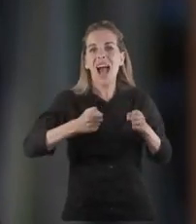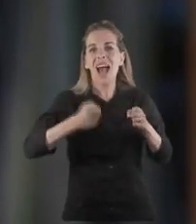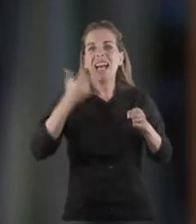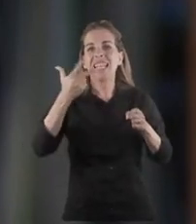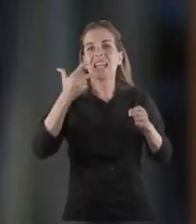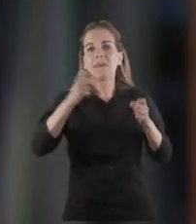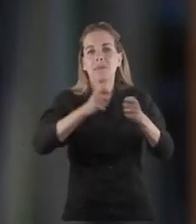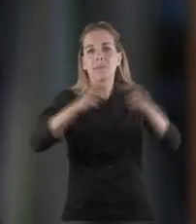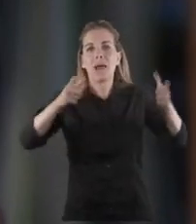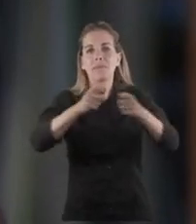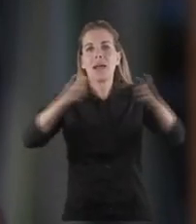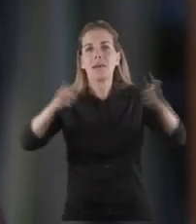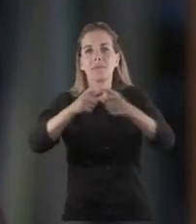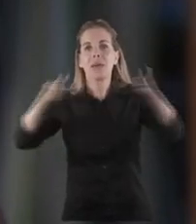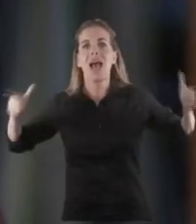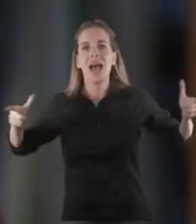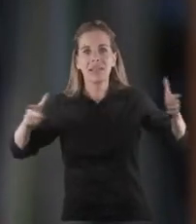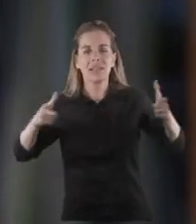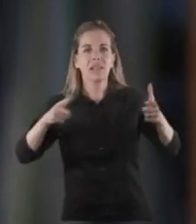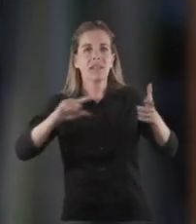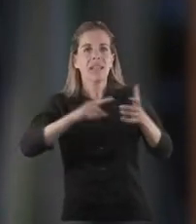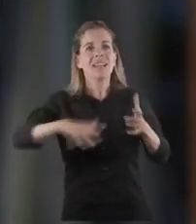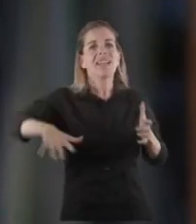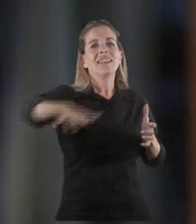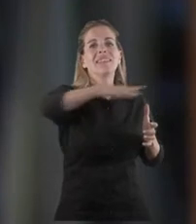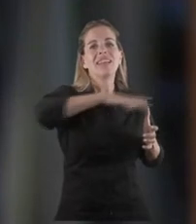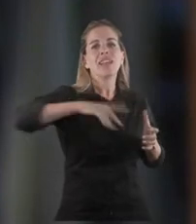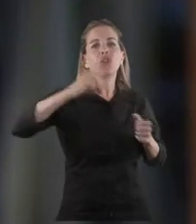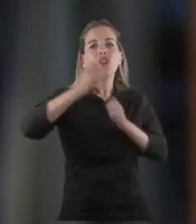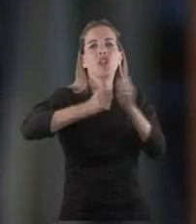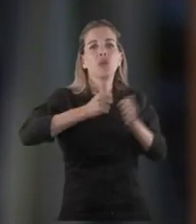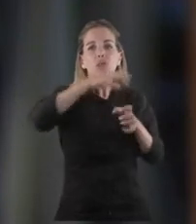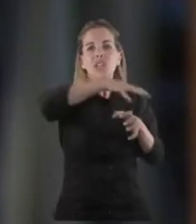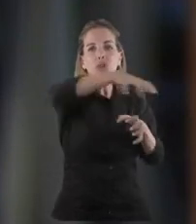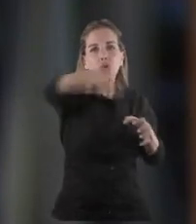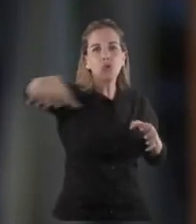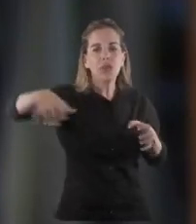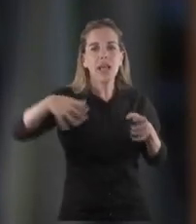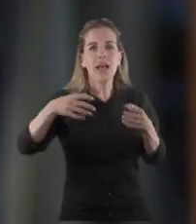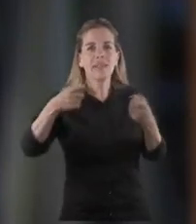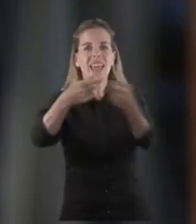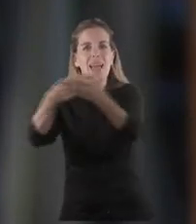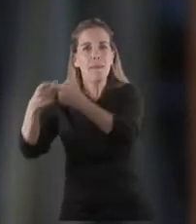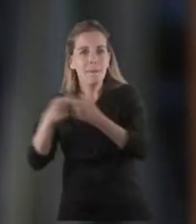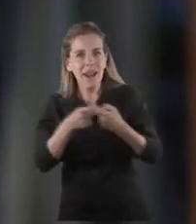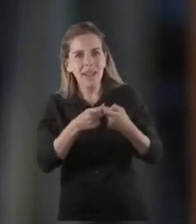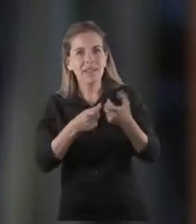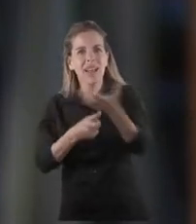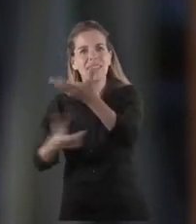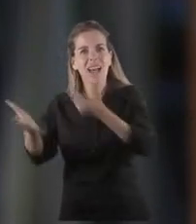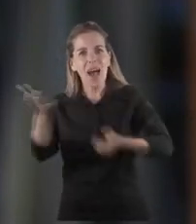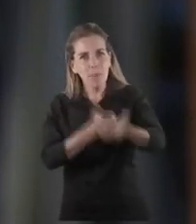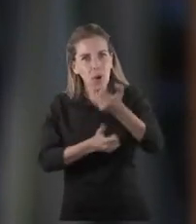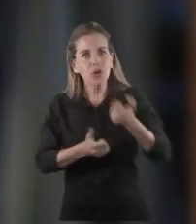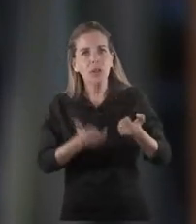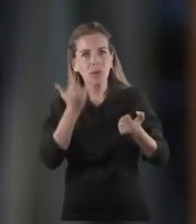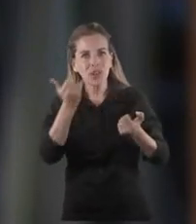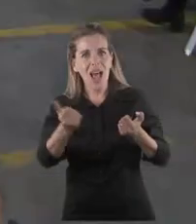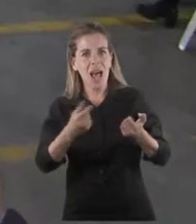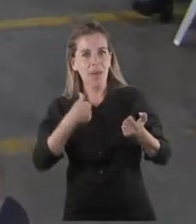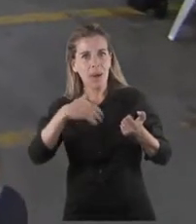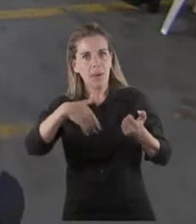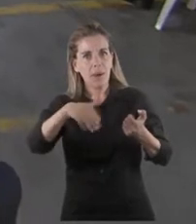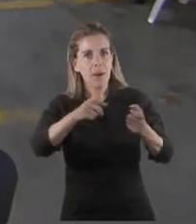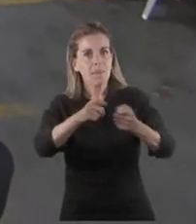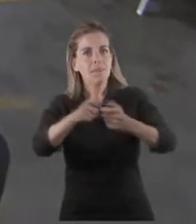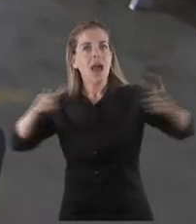Y que gracias al centro industrial y a un grupo de empresas se está trabajando porque ya se adquirieron las tierras para una cuarta ampliación.